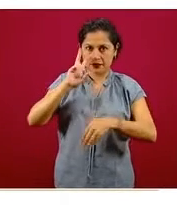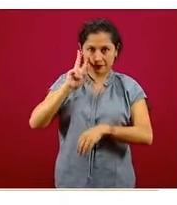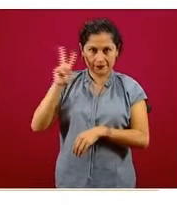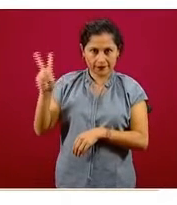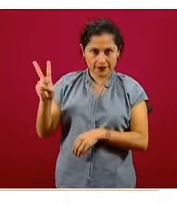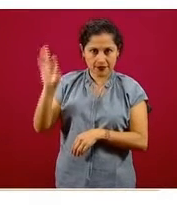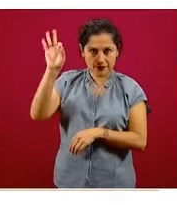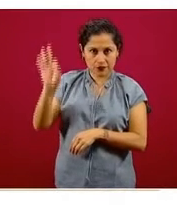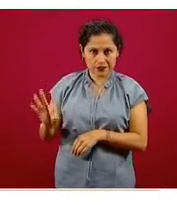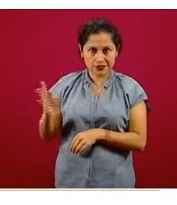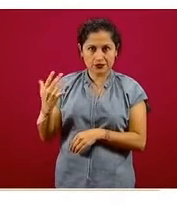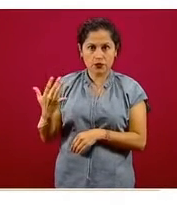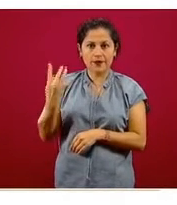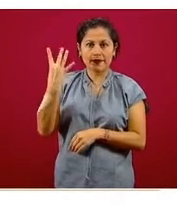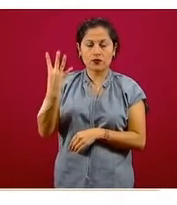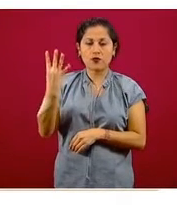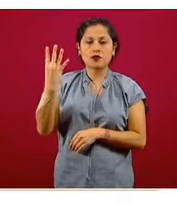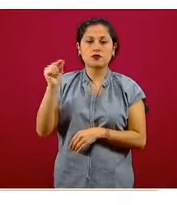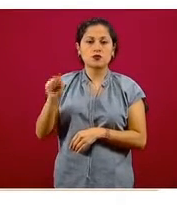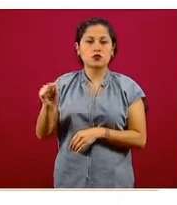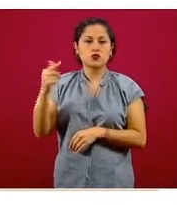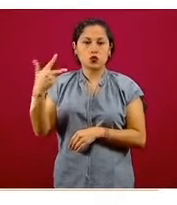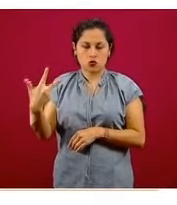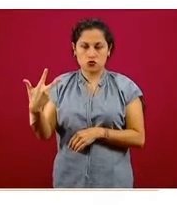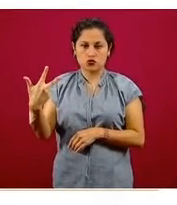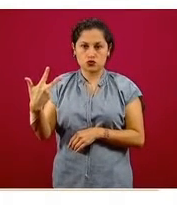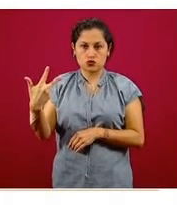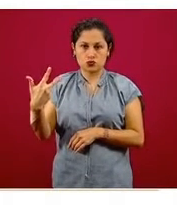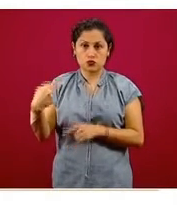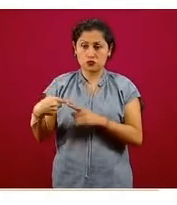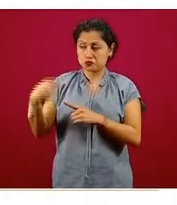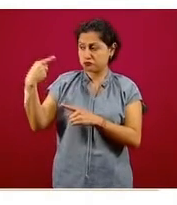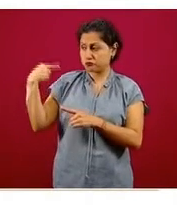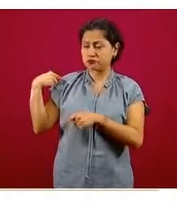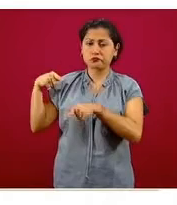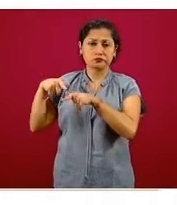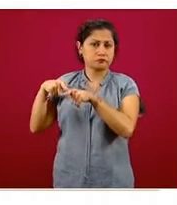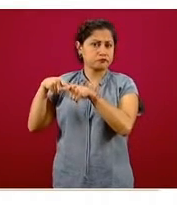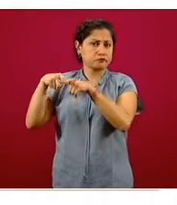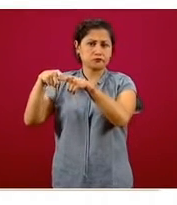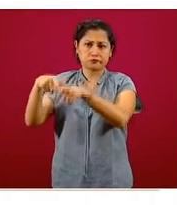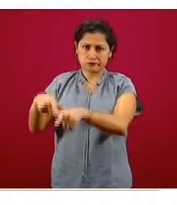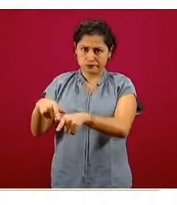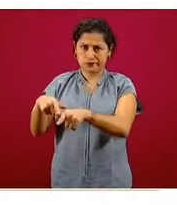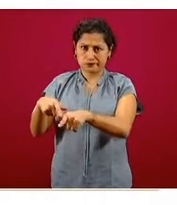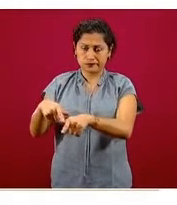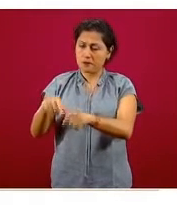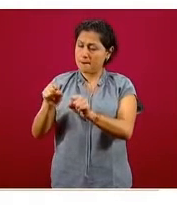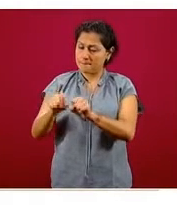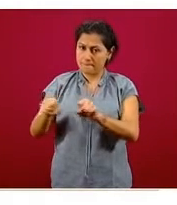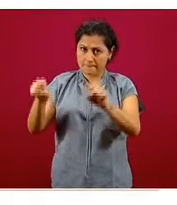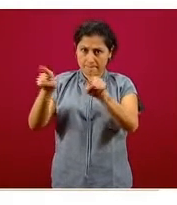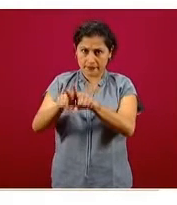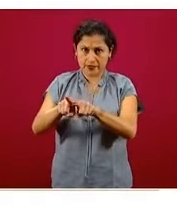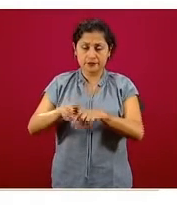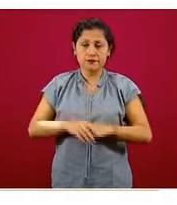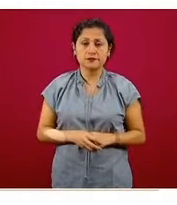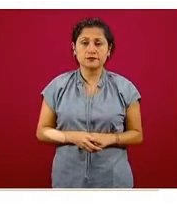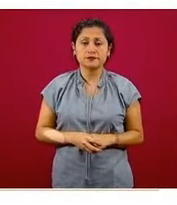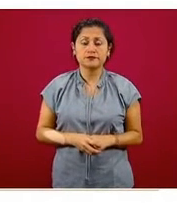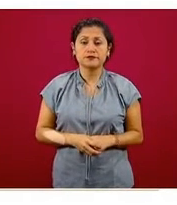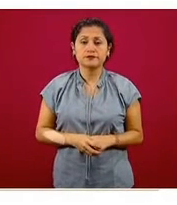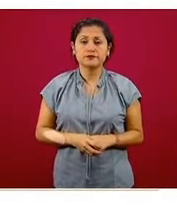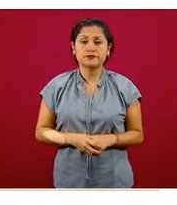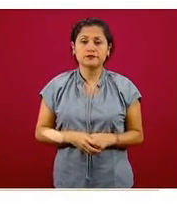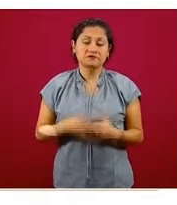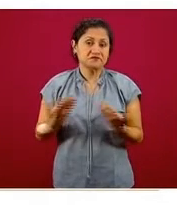del 54.8 prácticamente se ha mantenido en ese nivel en estas últimas 2 semanas. Por lo tanto, quiere decir que